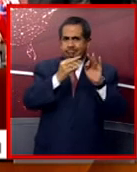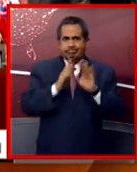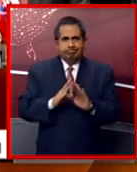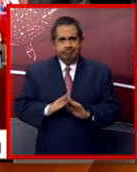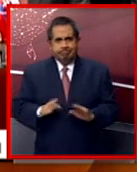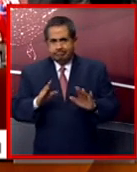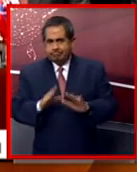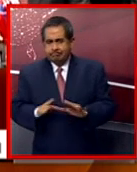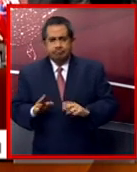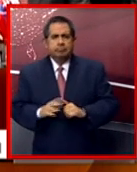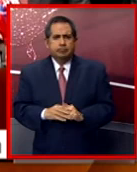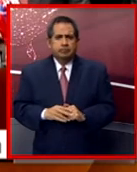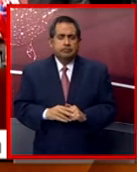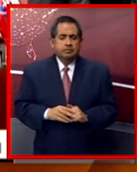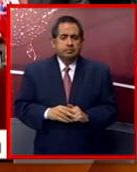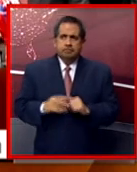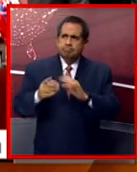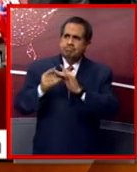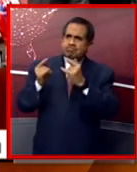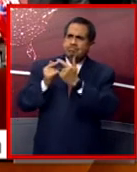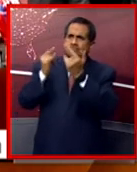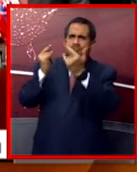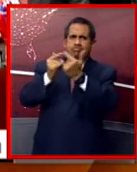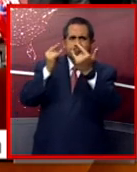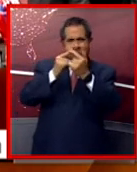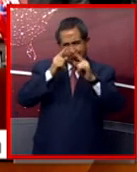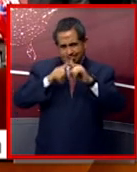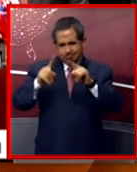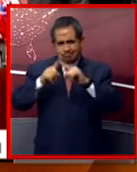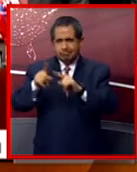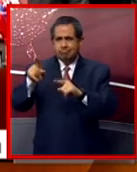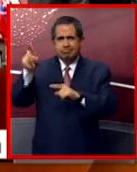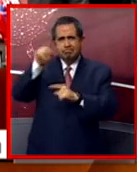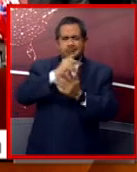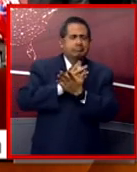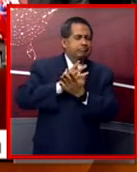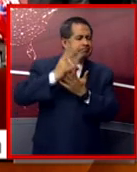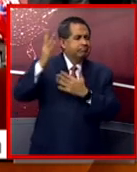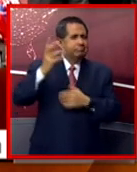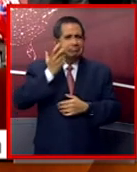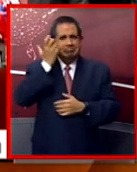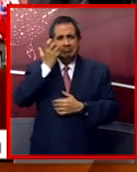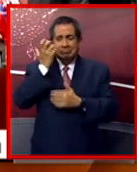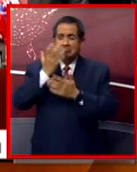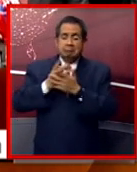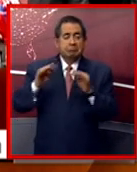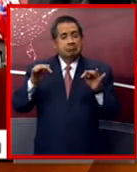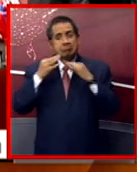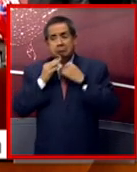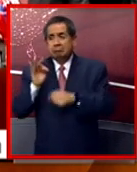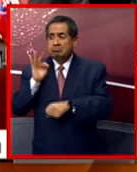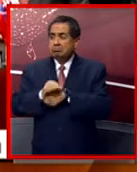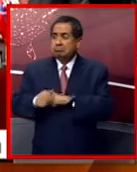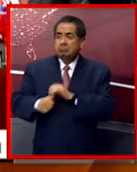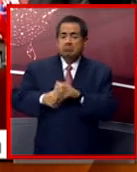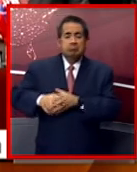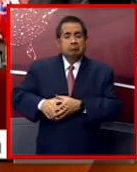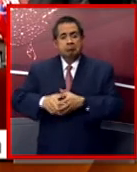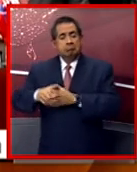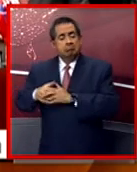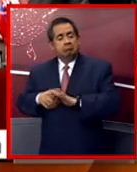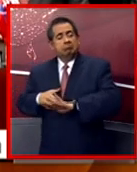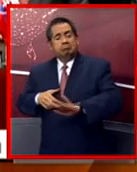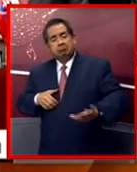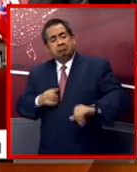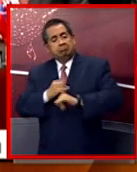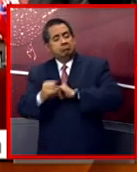contemporáneo. Las narrativas y políticas extremistas, populistas, proteccionistas y escépticas de la